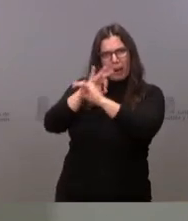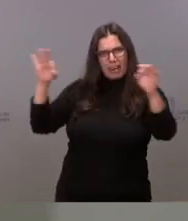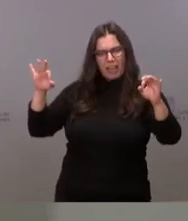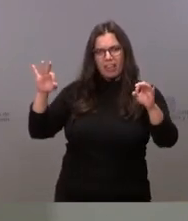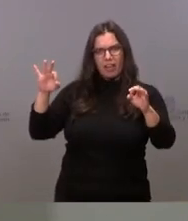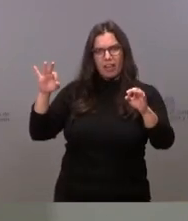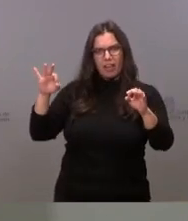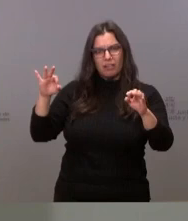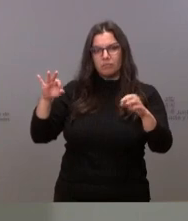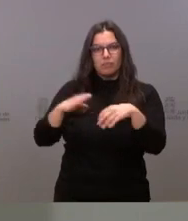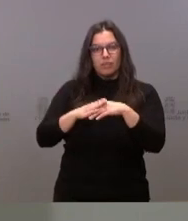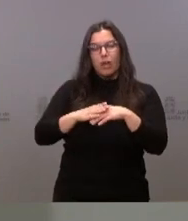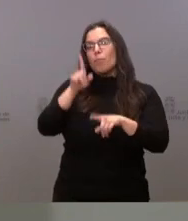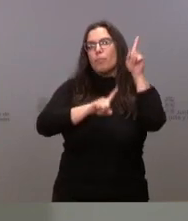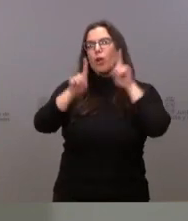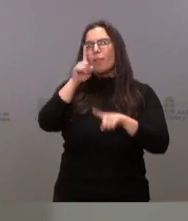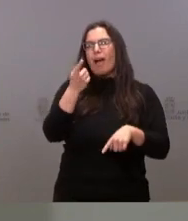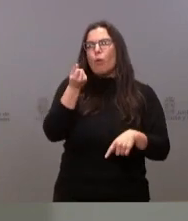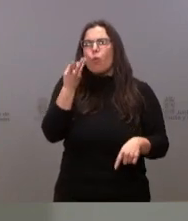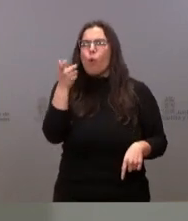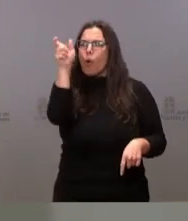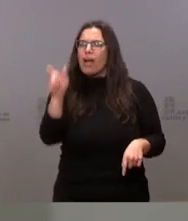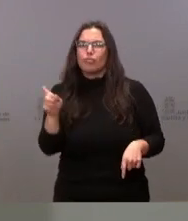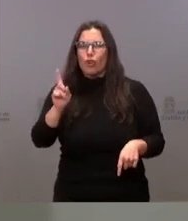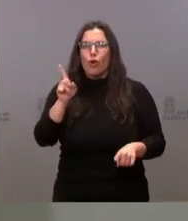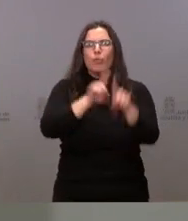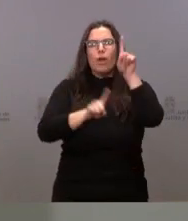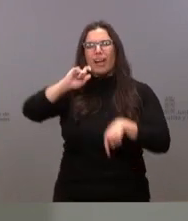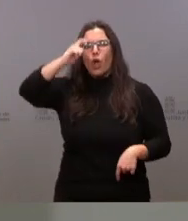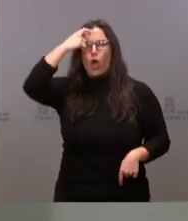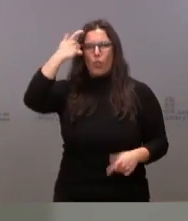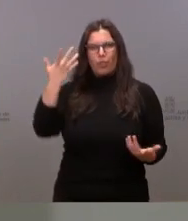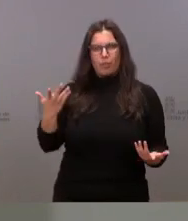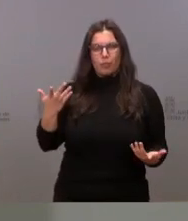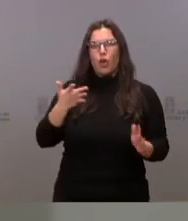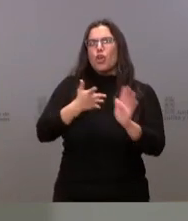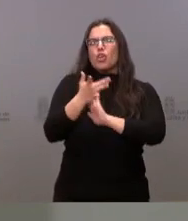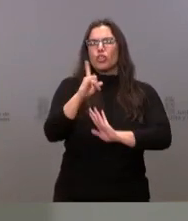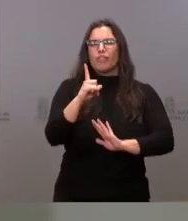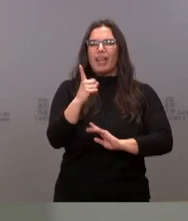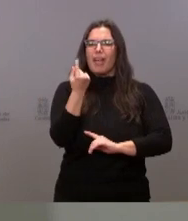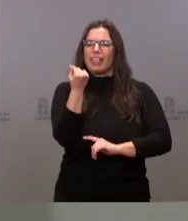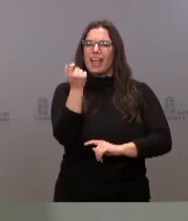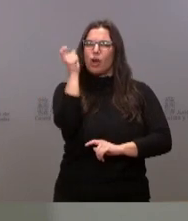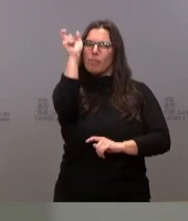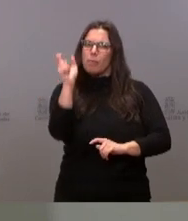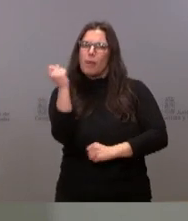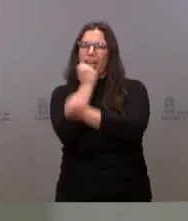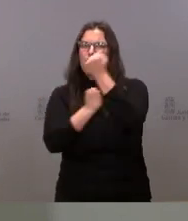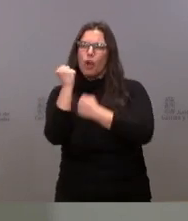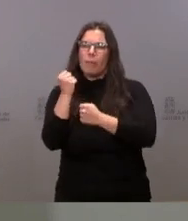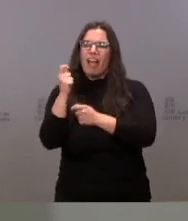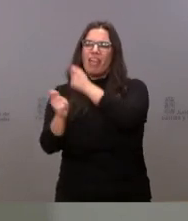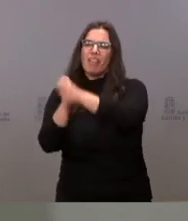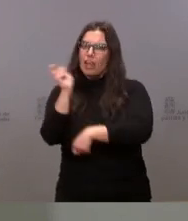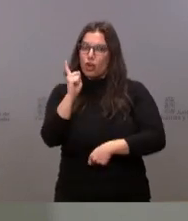problema de cantidad, es un problema de concepto. No hablamos de unas partidas económicas,